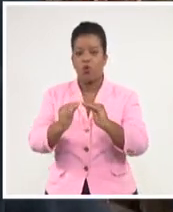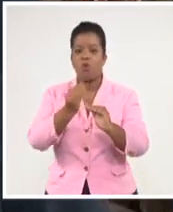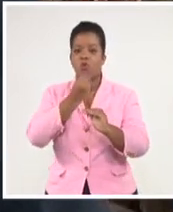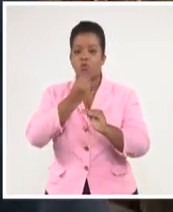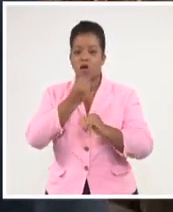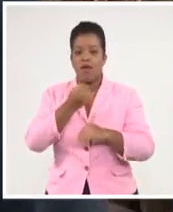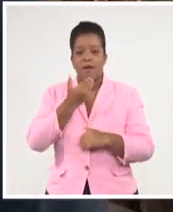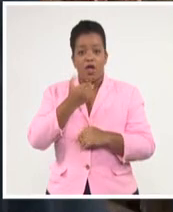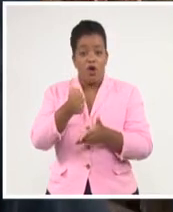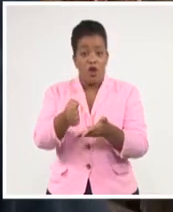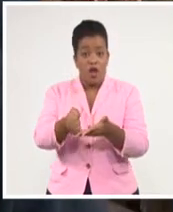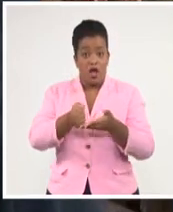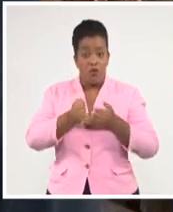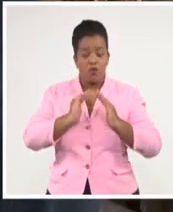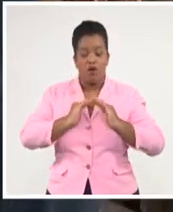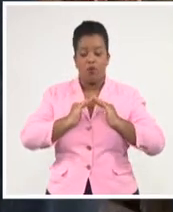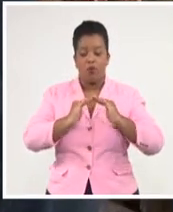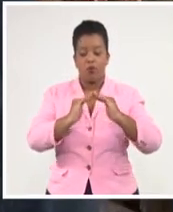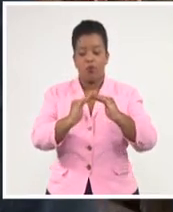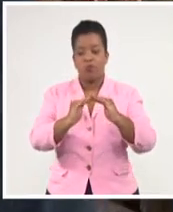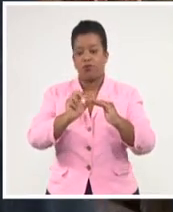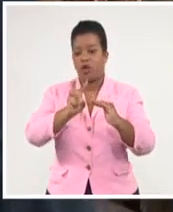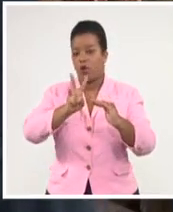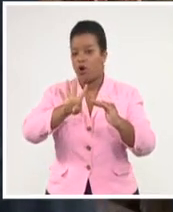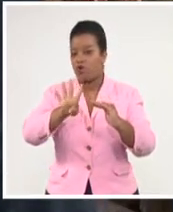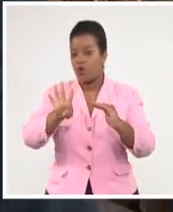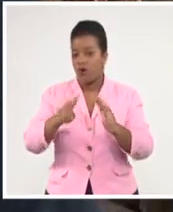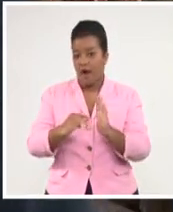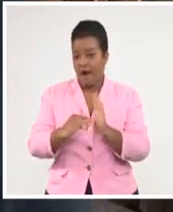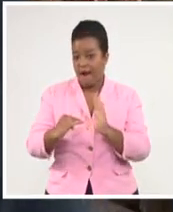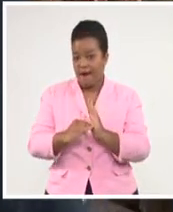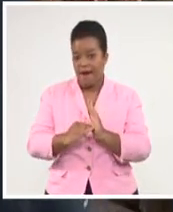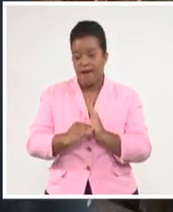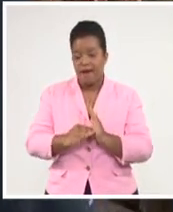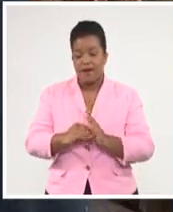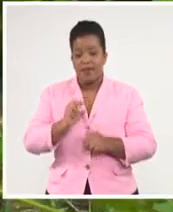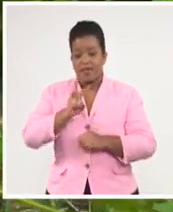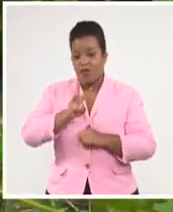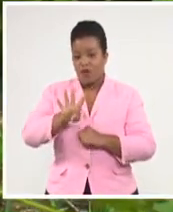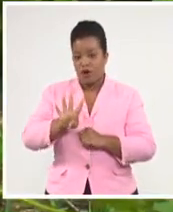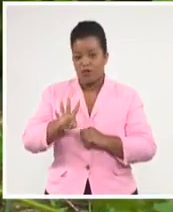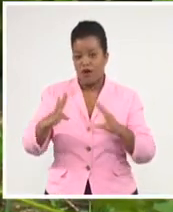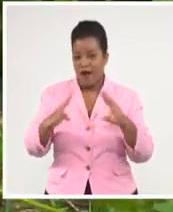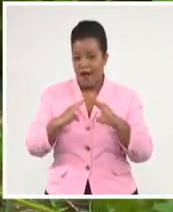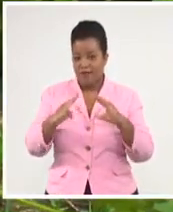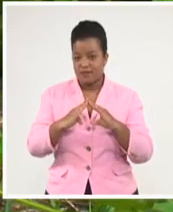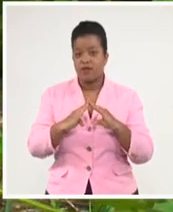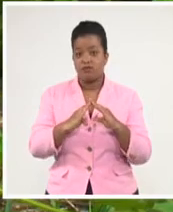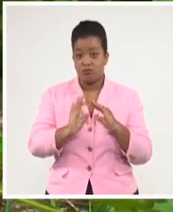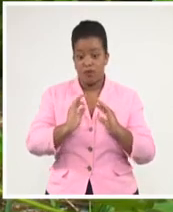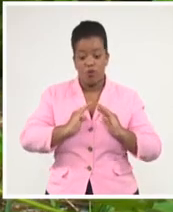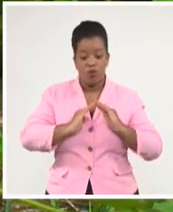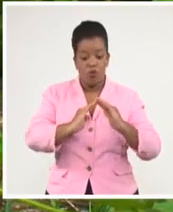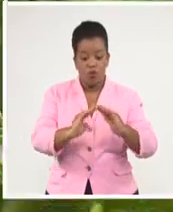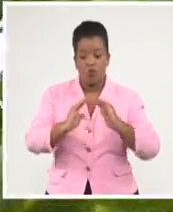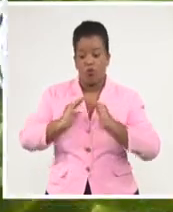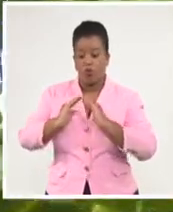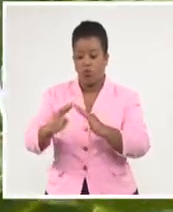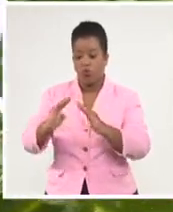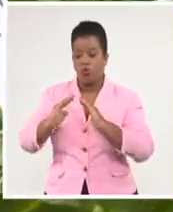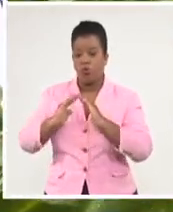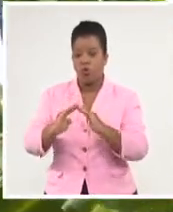incrementa, a poner 3 o 4 casas de tapado, las voy a montar, quiere decirte que las producciones las voy a tener constantes, tanto